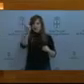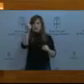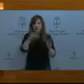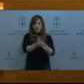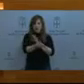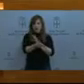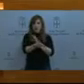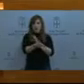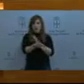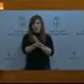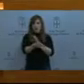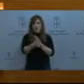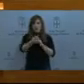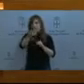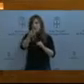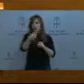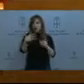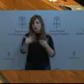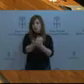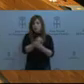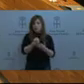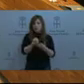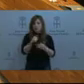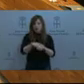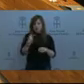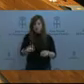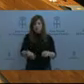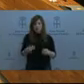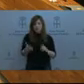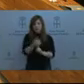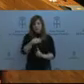primero, es llegar todas a la vez.